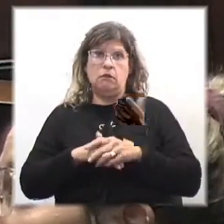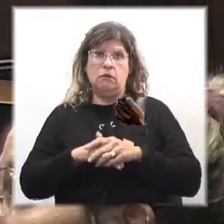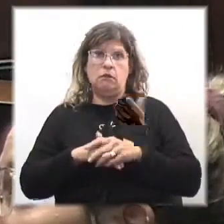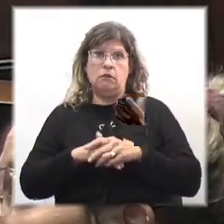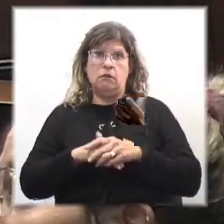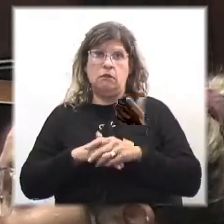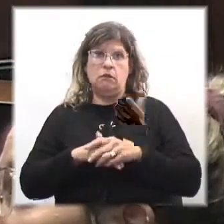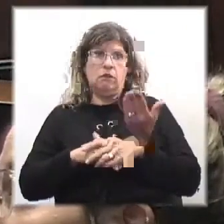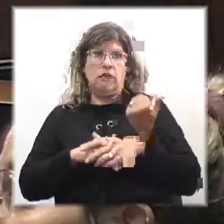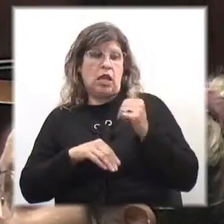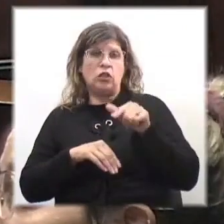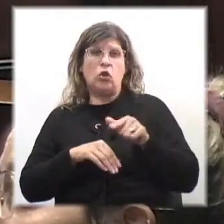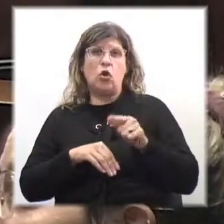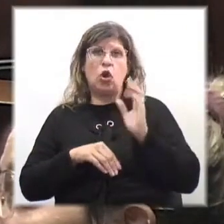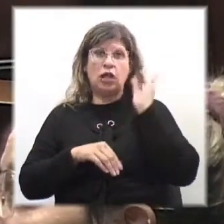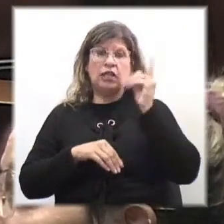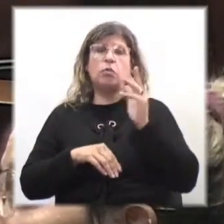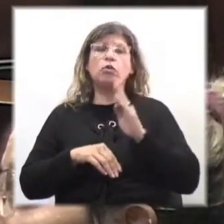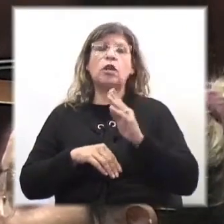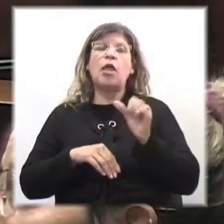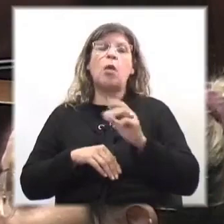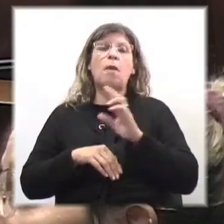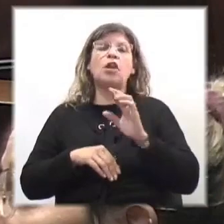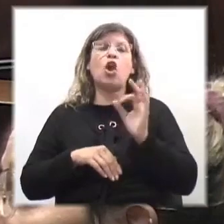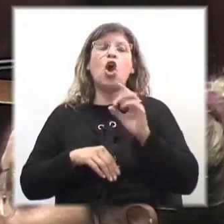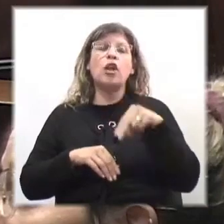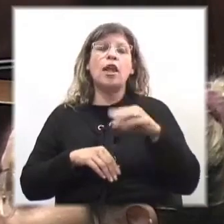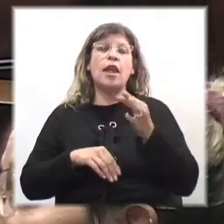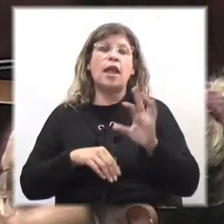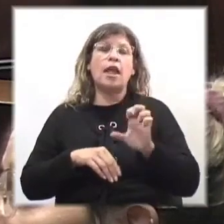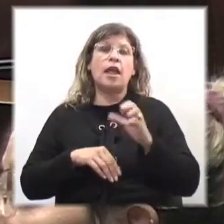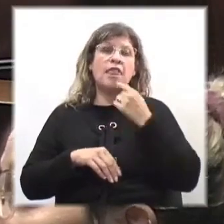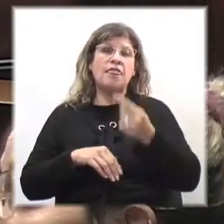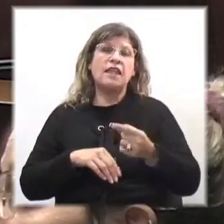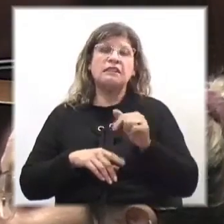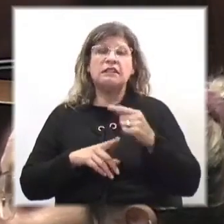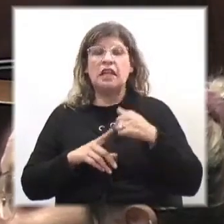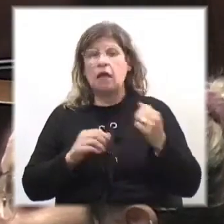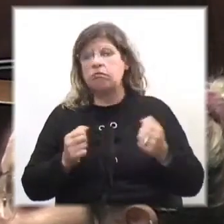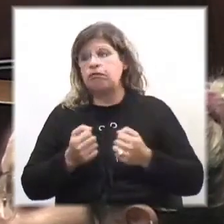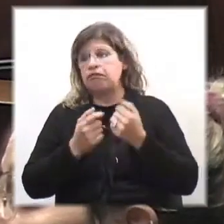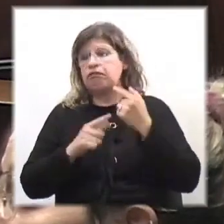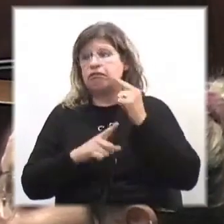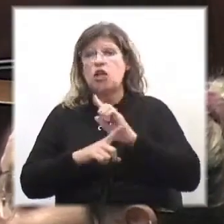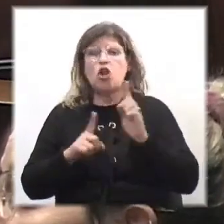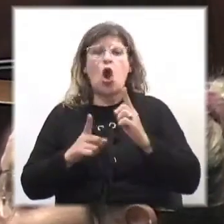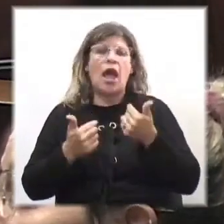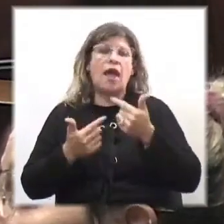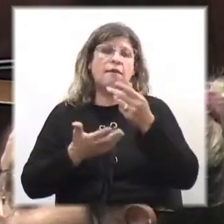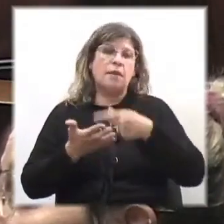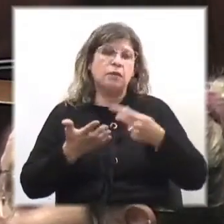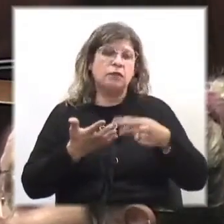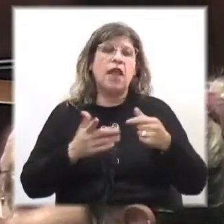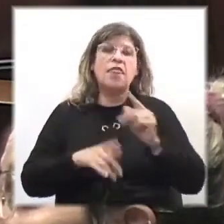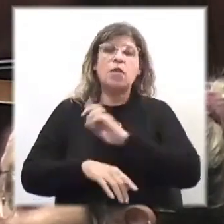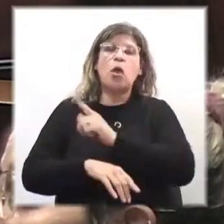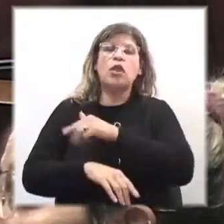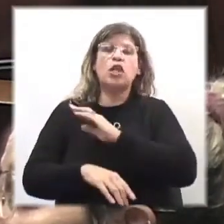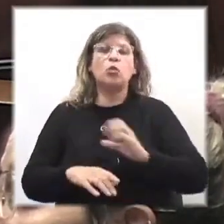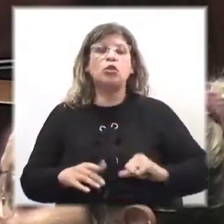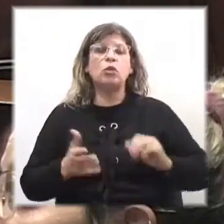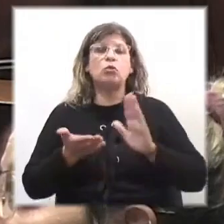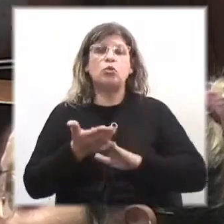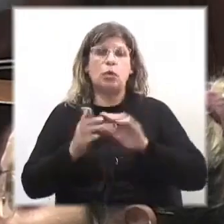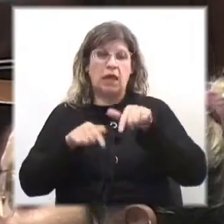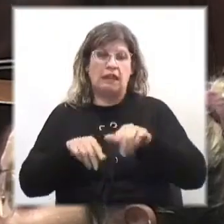el diputado Perroni hablaba estaba de la improvisación que el poder ejecutivo tiene sobre este tema